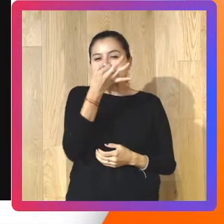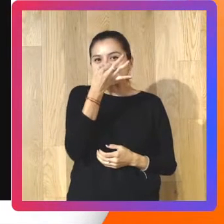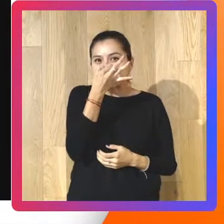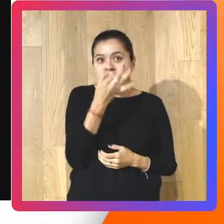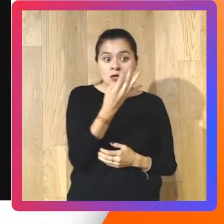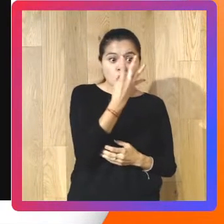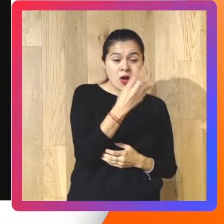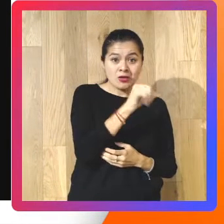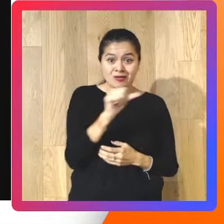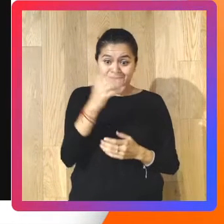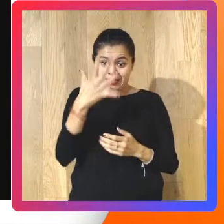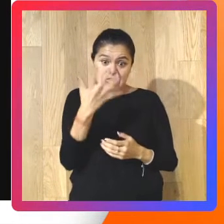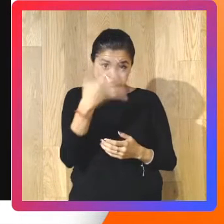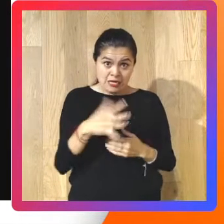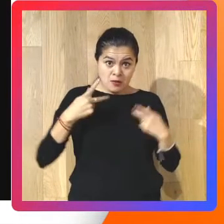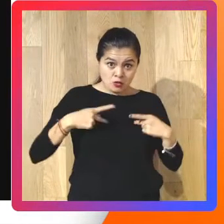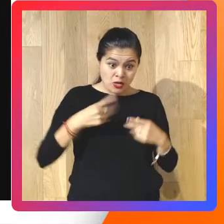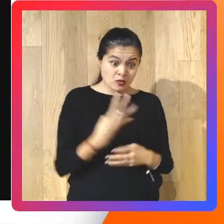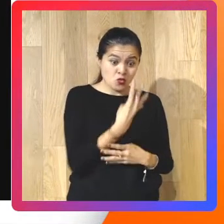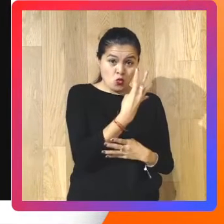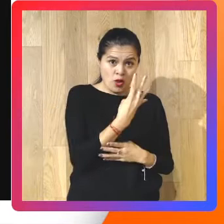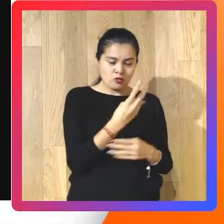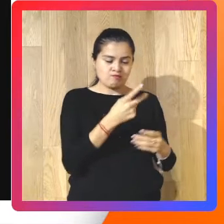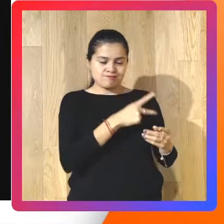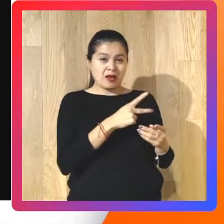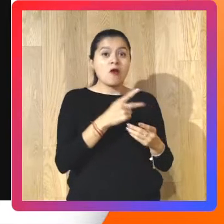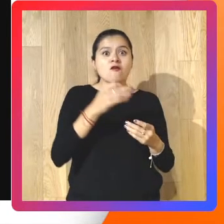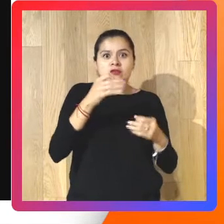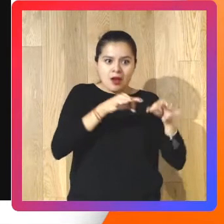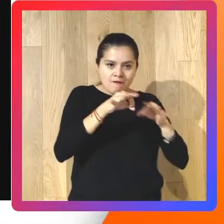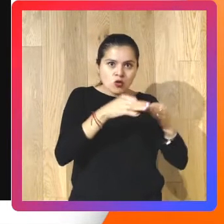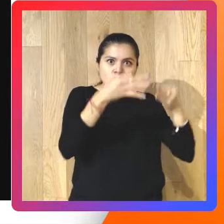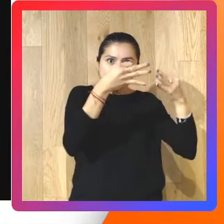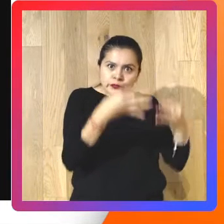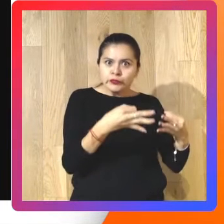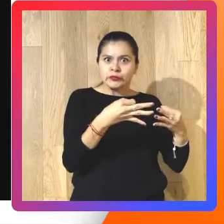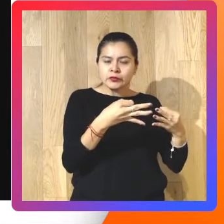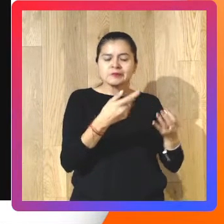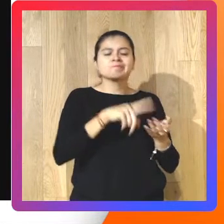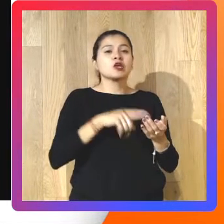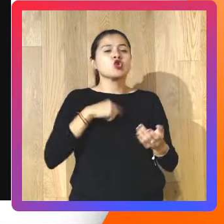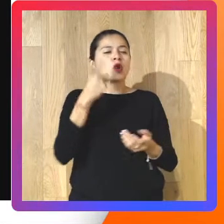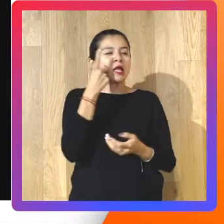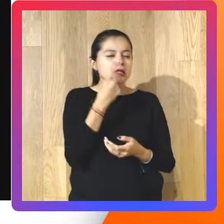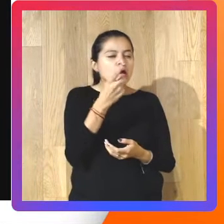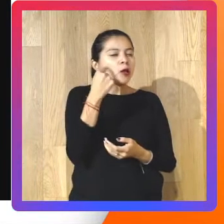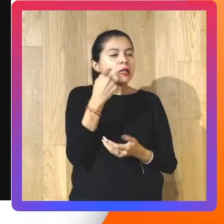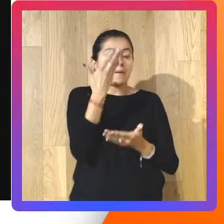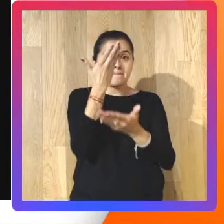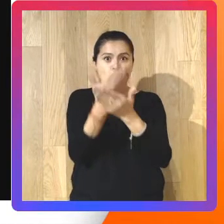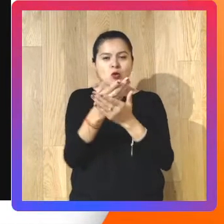4 de cada 10, 39% de todos los trabajos formales. Entonces yo digo y les propongo, aquí